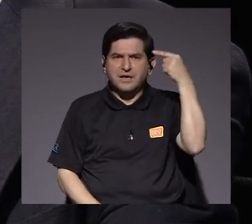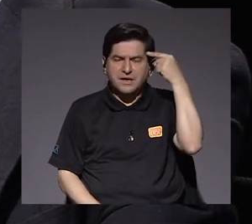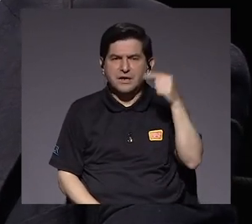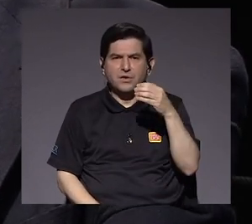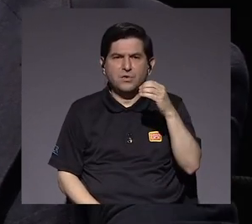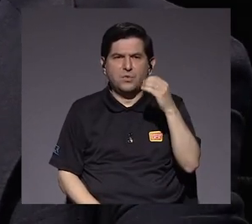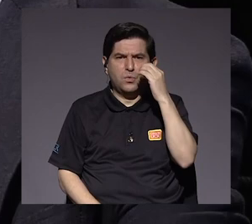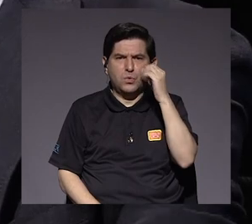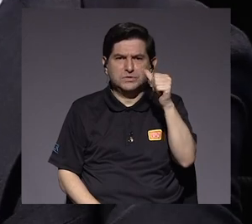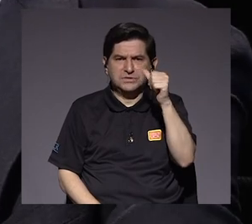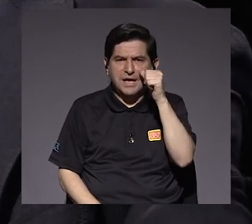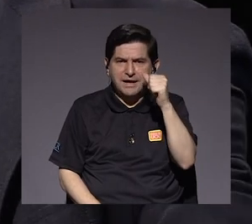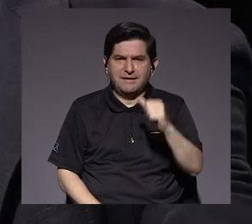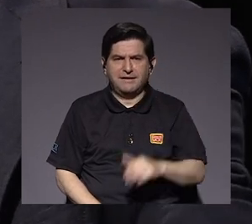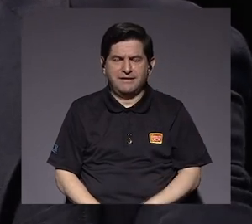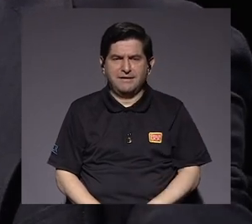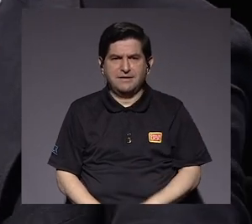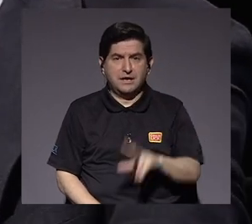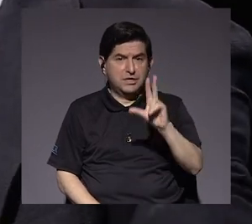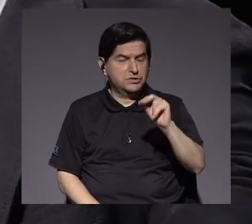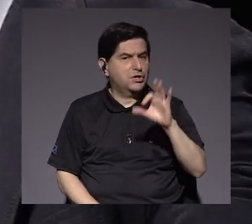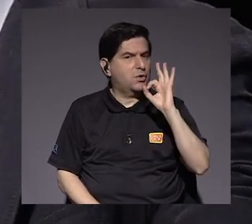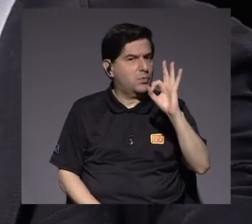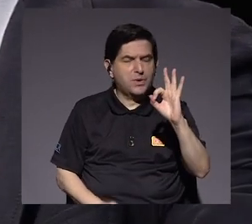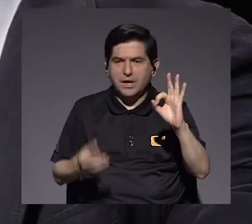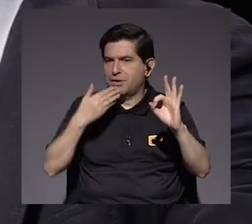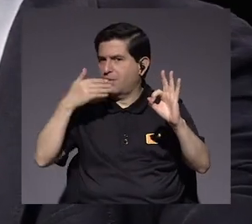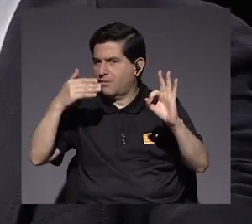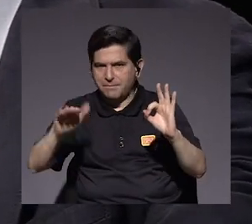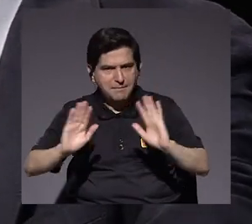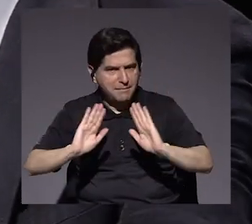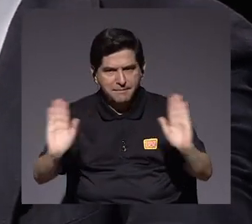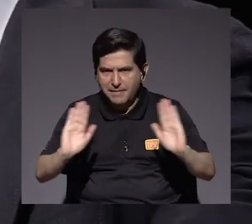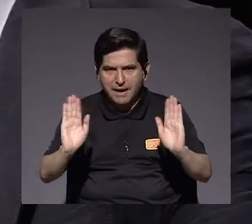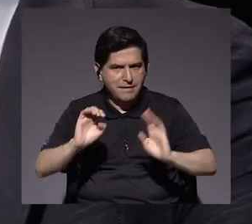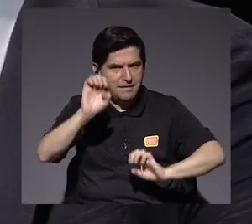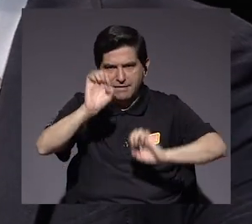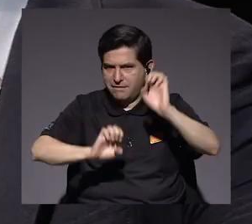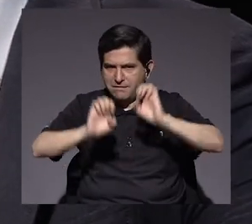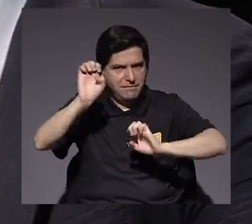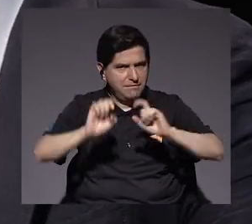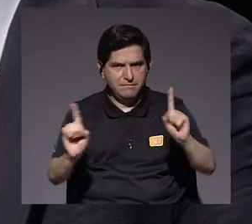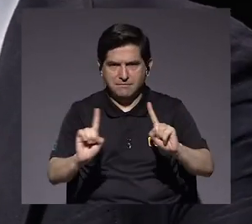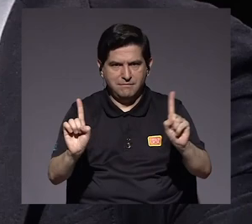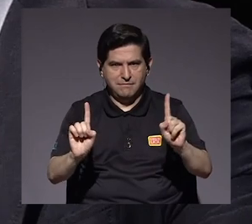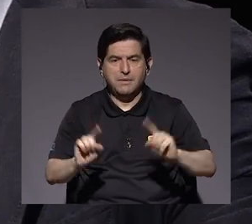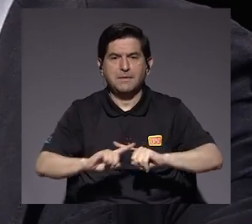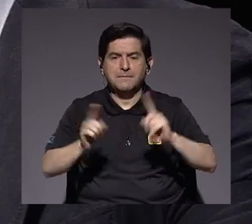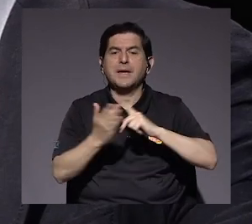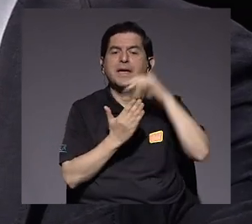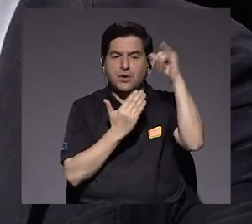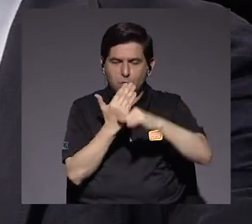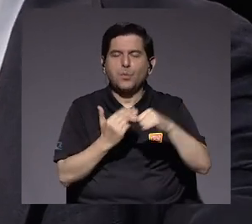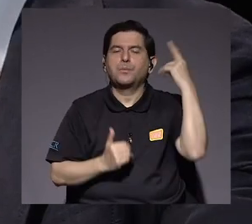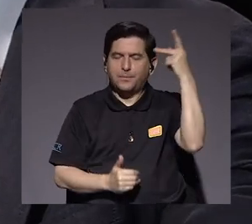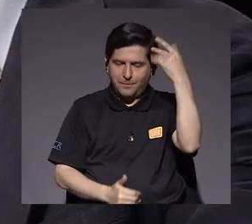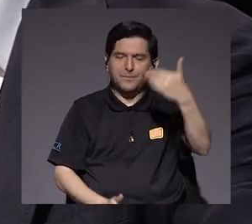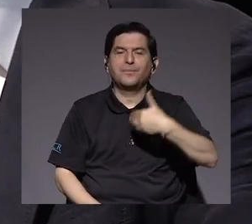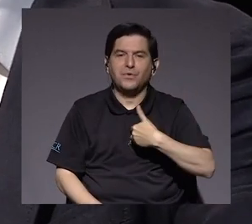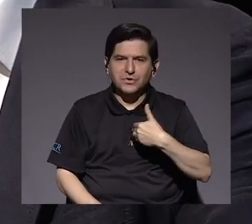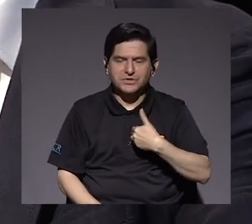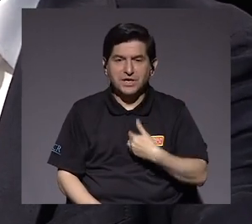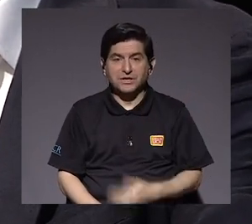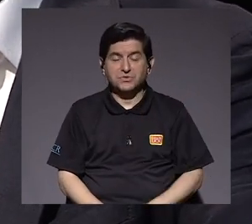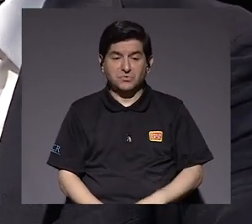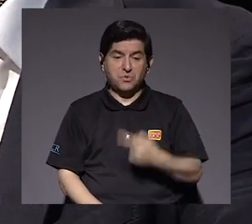Arias, de nuevo, y esto no es que esté bien o esté mal, no es un tema de valoración, es que había un proyecto político con el que podemos